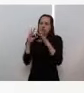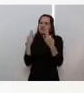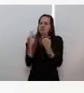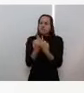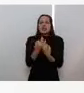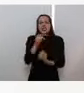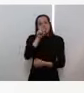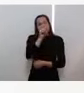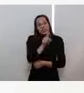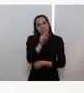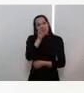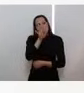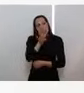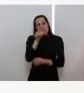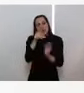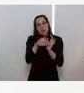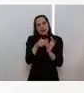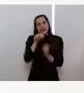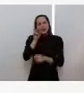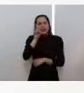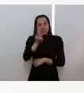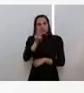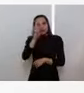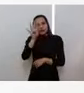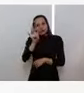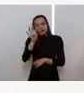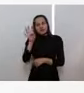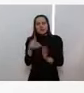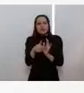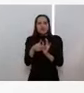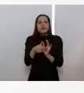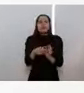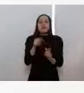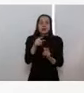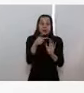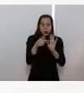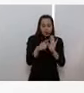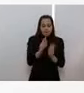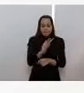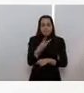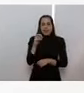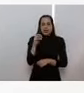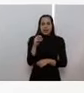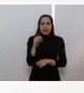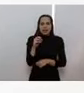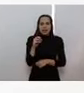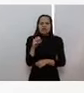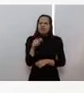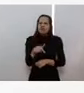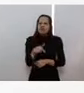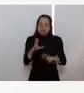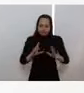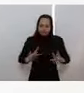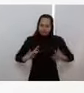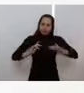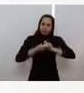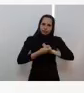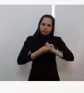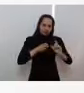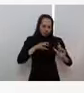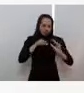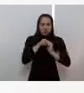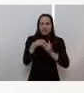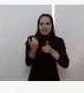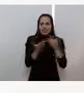64 mil 683 atenciones y durante el 2020 se rediseñó y se adaptó el